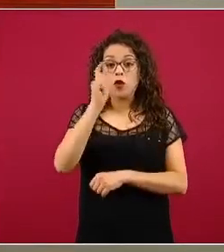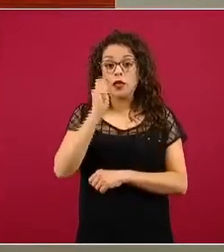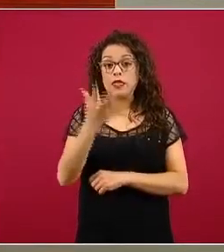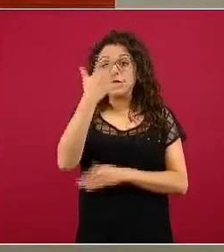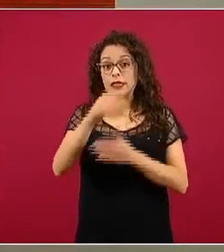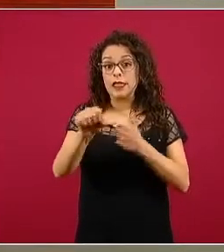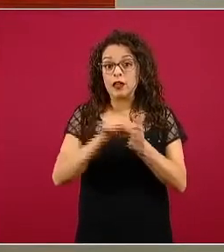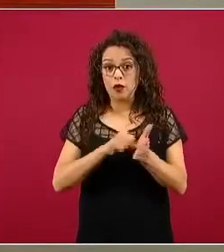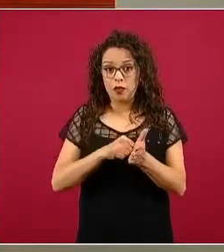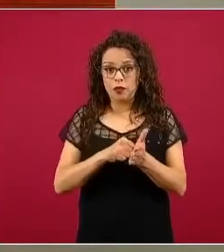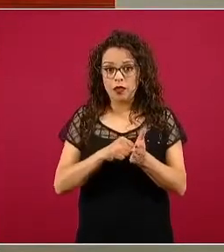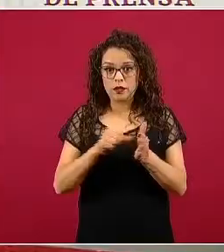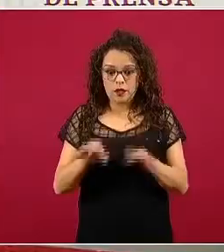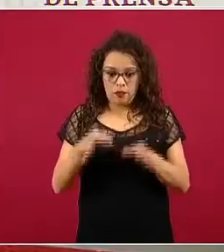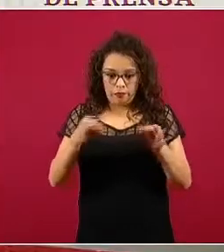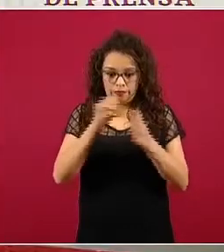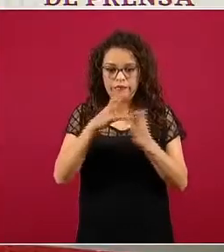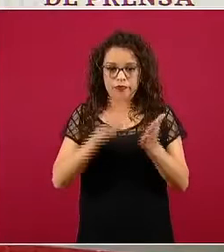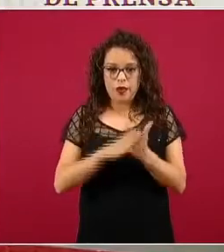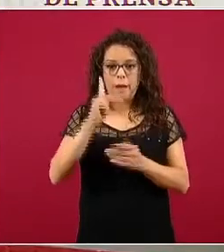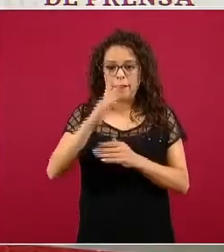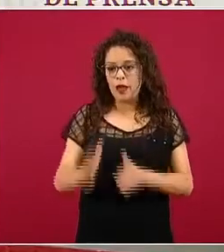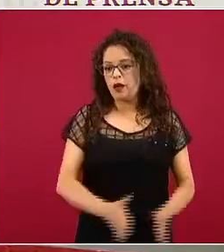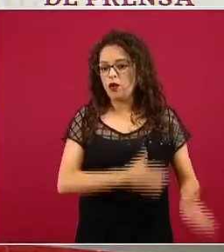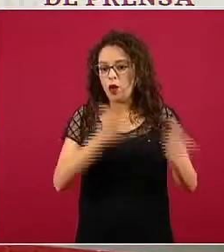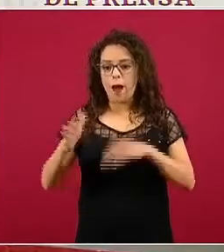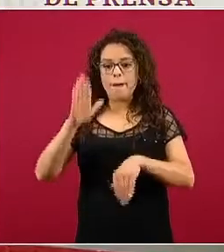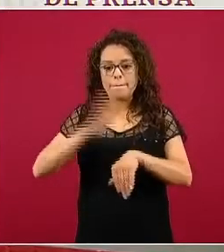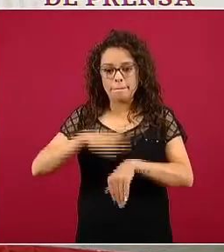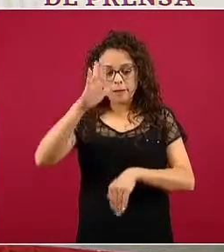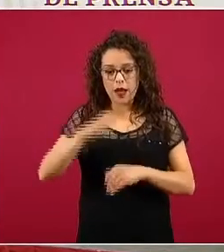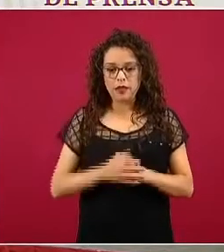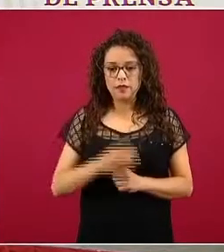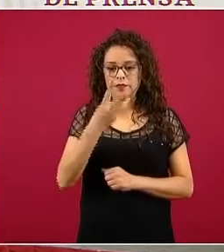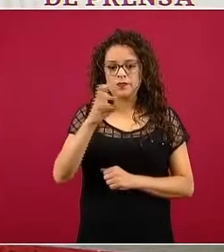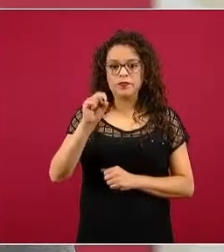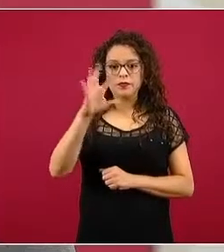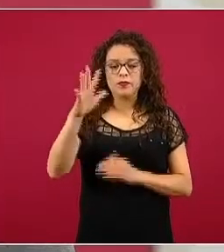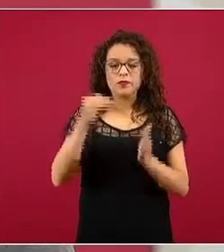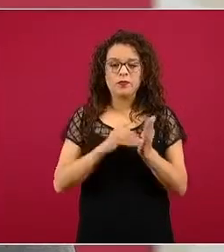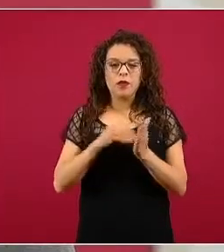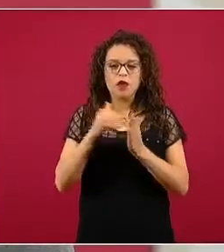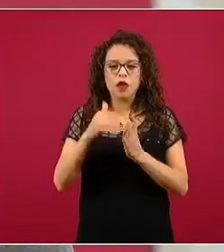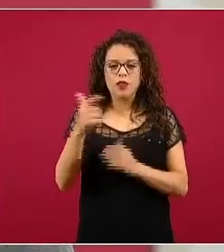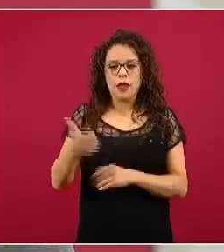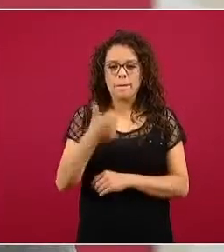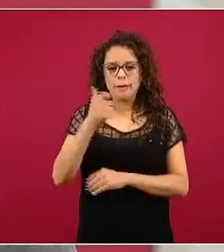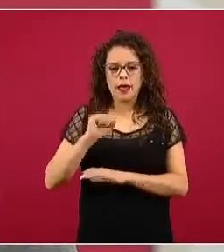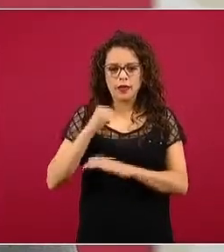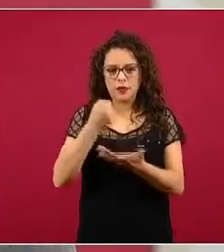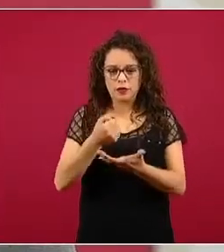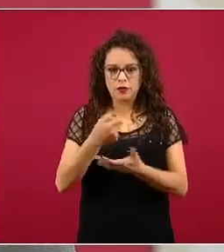2 meses más, era de alrededor de 355 millones de pesos, ¿no?